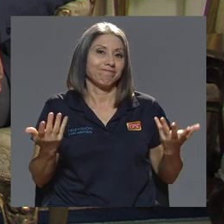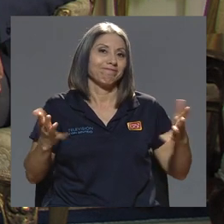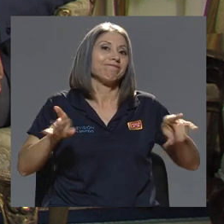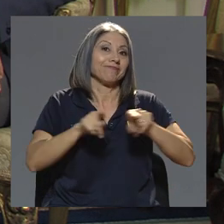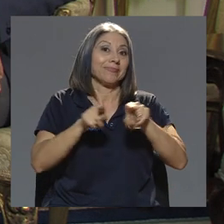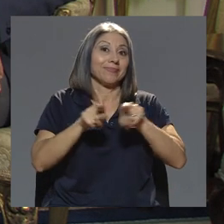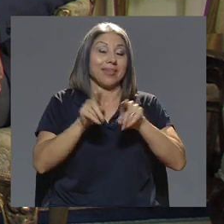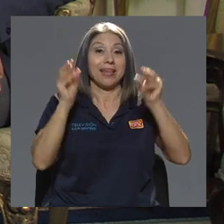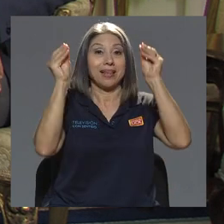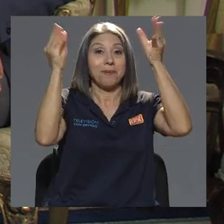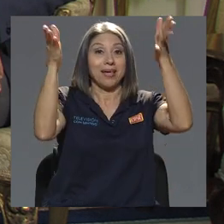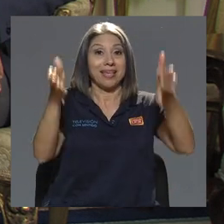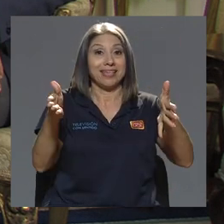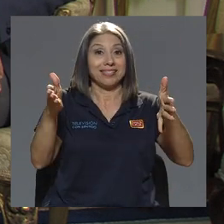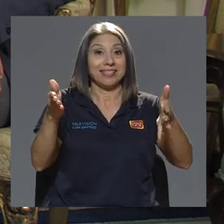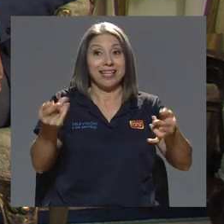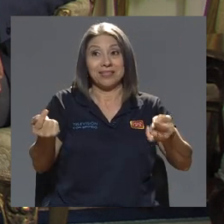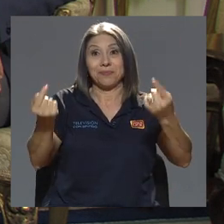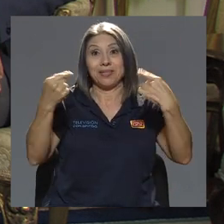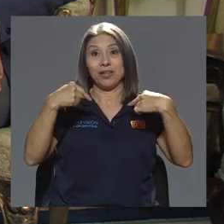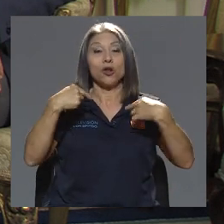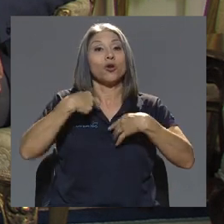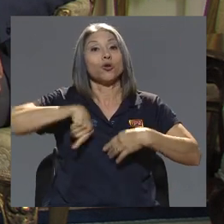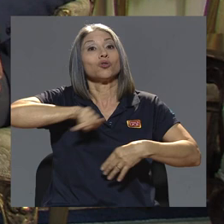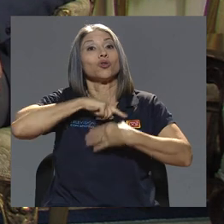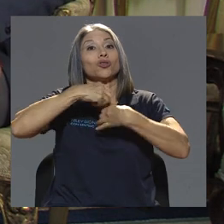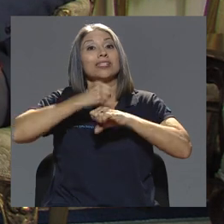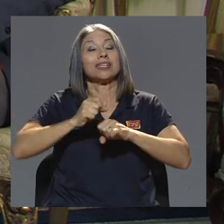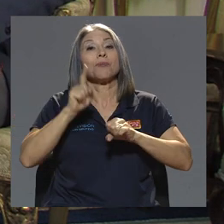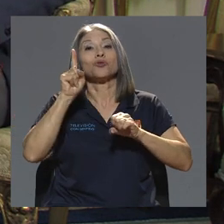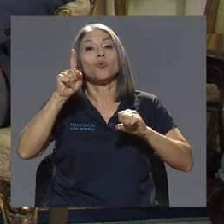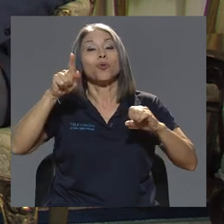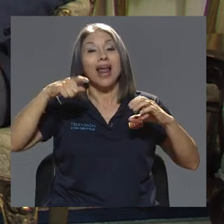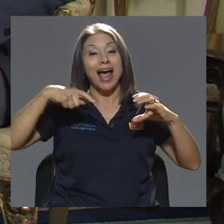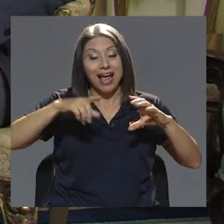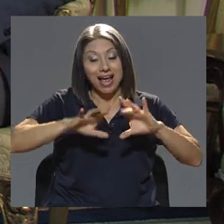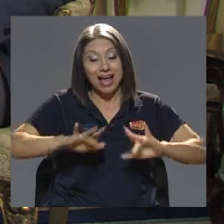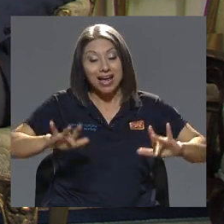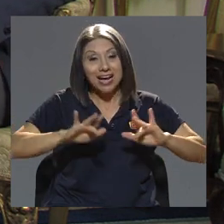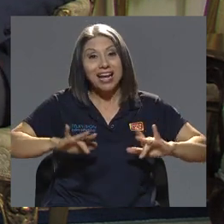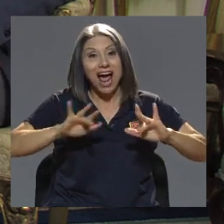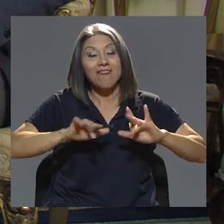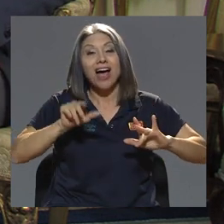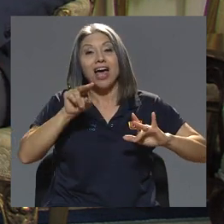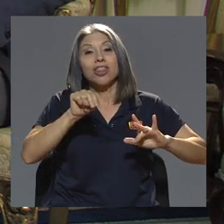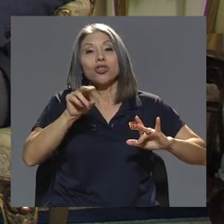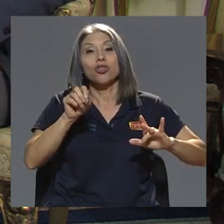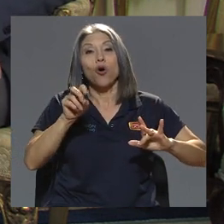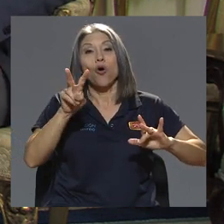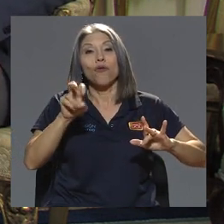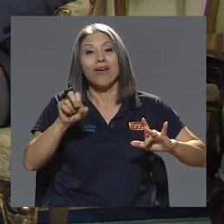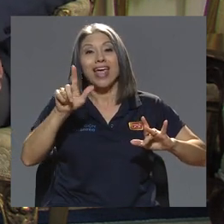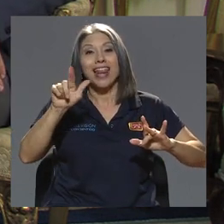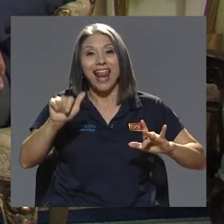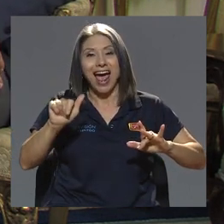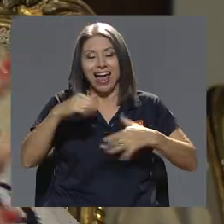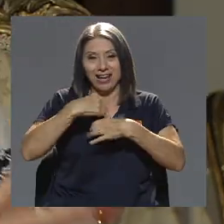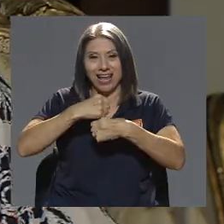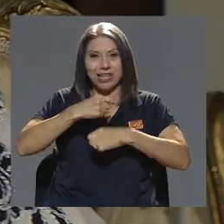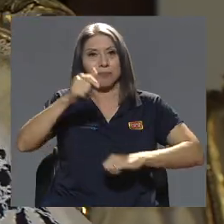hasta las maestras llegaron, hicimos una grabanovela. Hicimos una grabanovela y allá hacíamos un drama con todos los